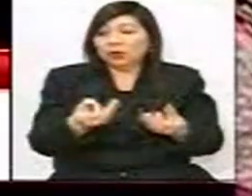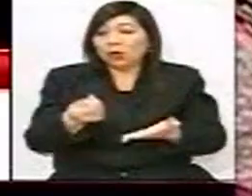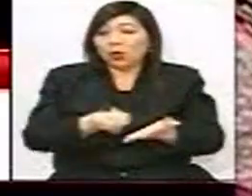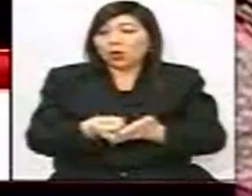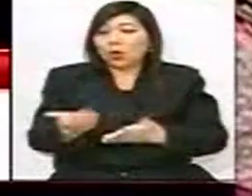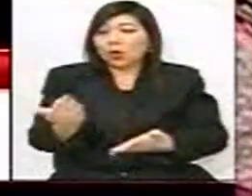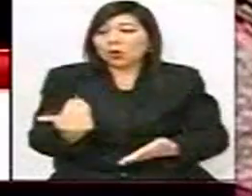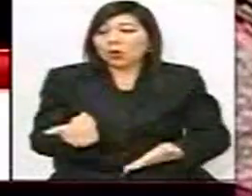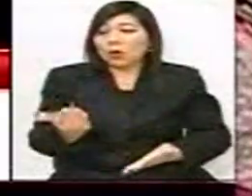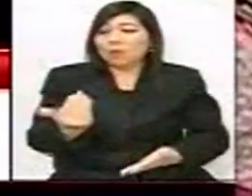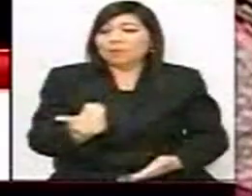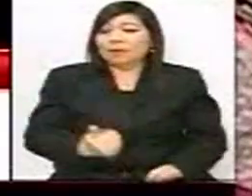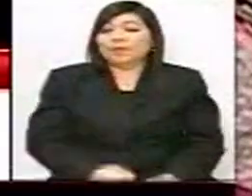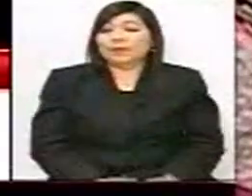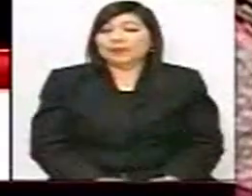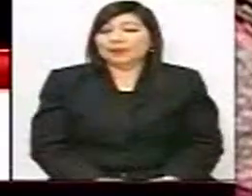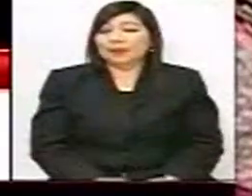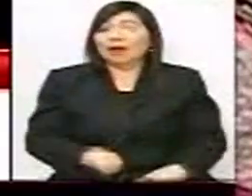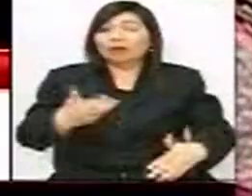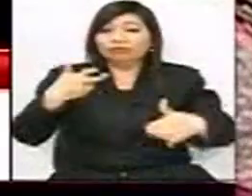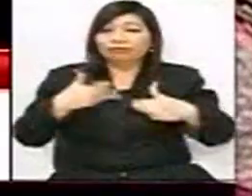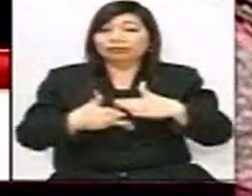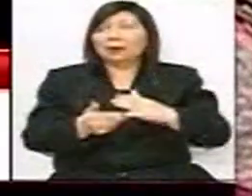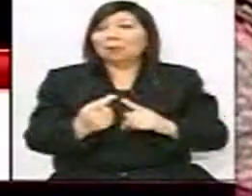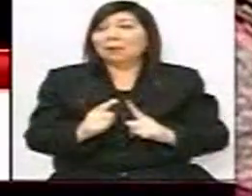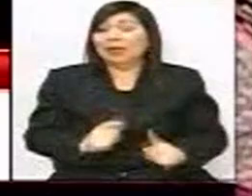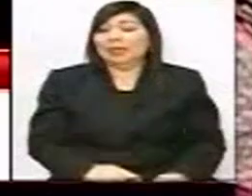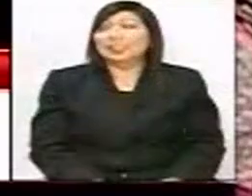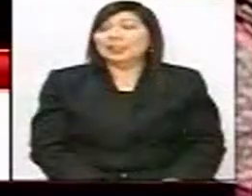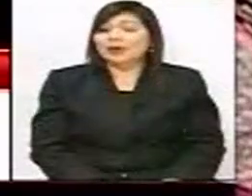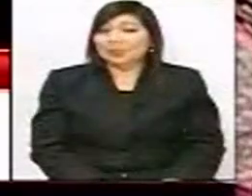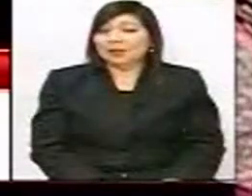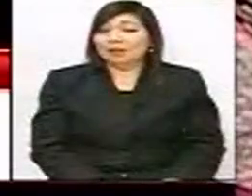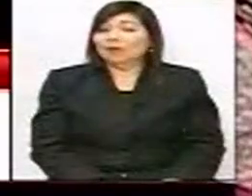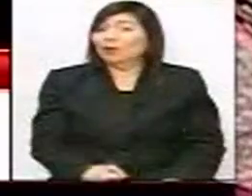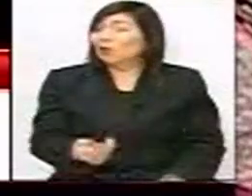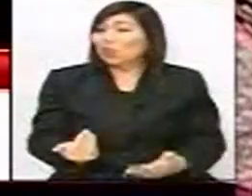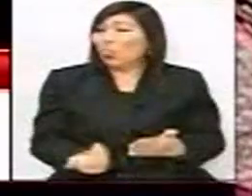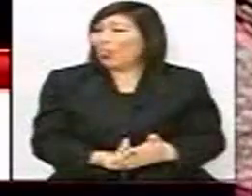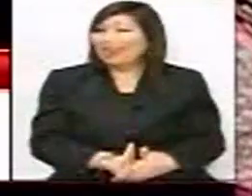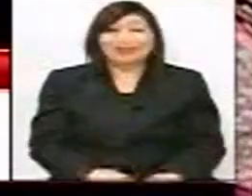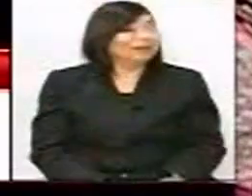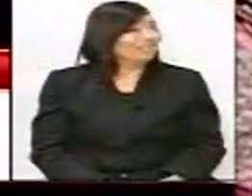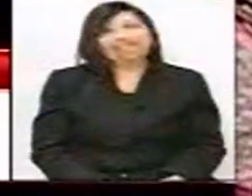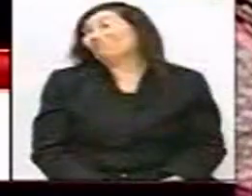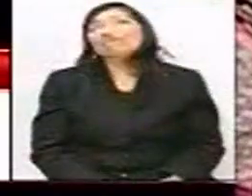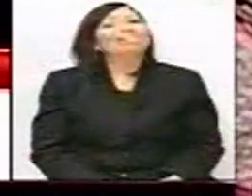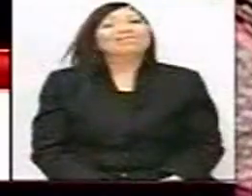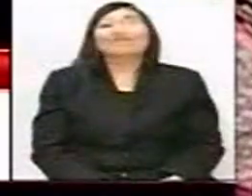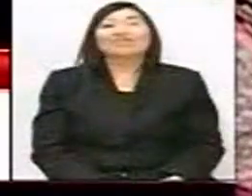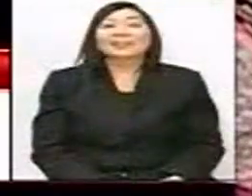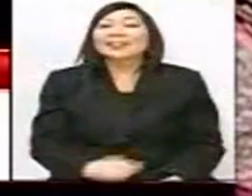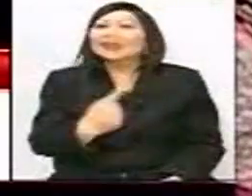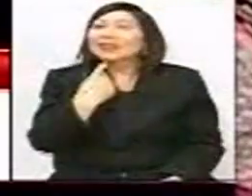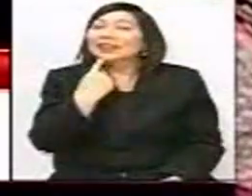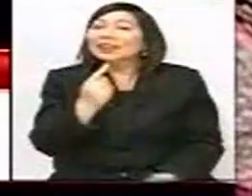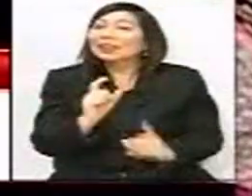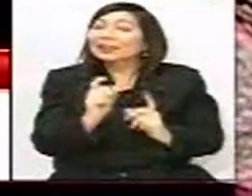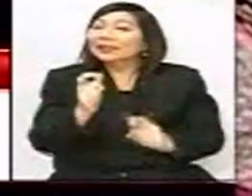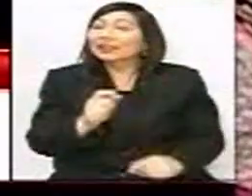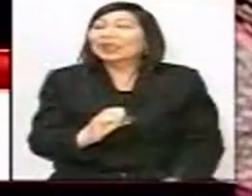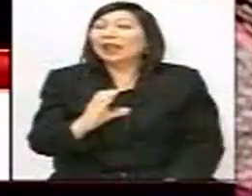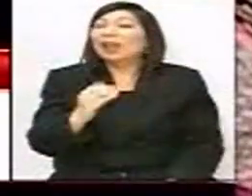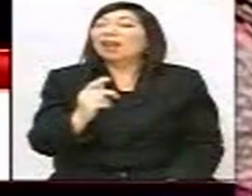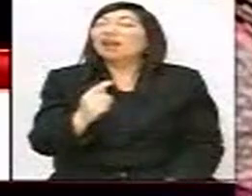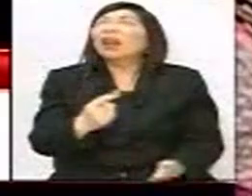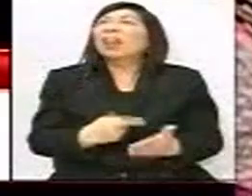cobro del peaje. Pero, señor, esto no es novedad. Y a lo que decía el congresista